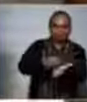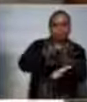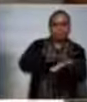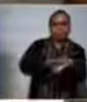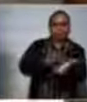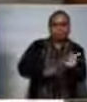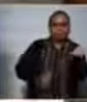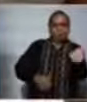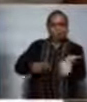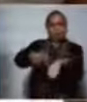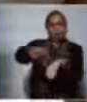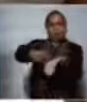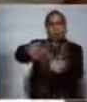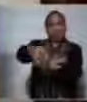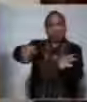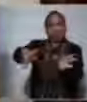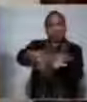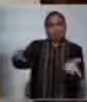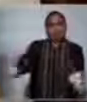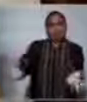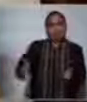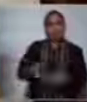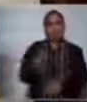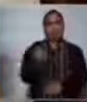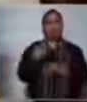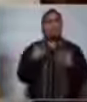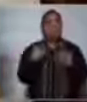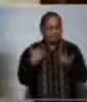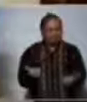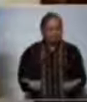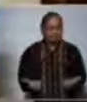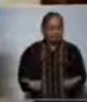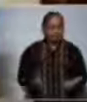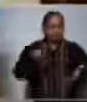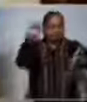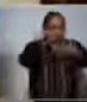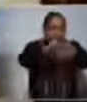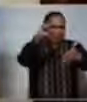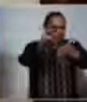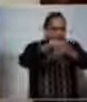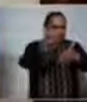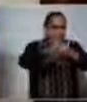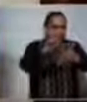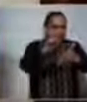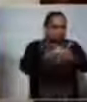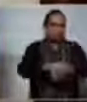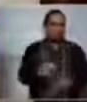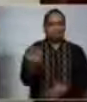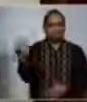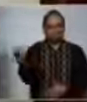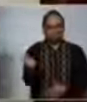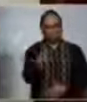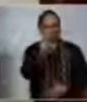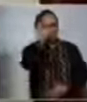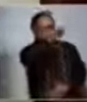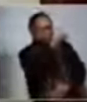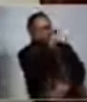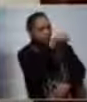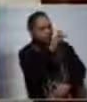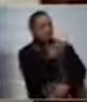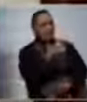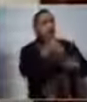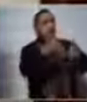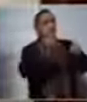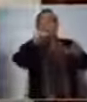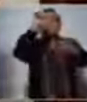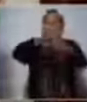porque yo Procedimientos. también entiendo, imagínate que tú tocas, no, no sé si está ahí el señor que toca la Aquí puerta, podemos ver va que. y toca la otra